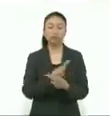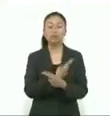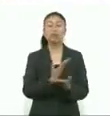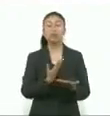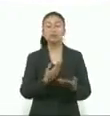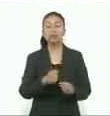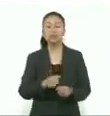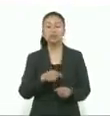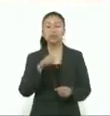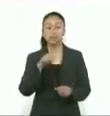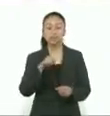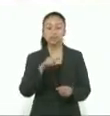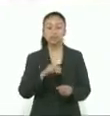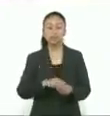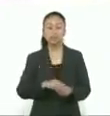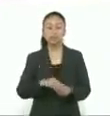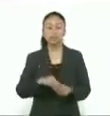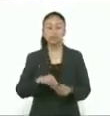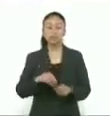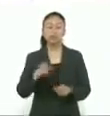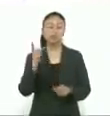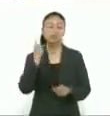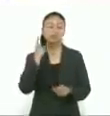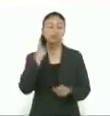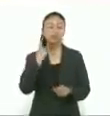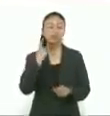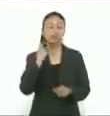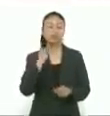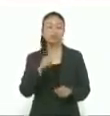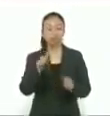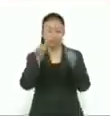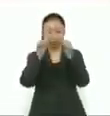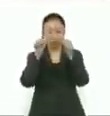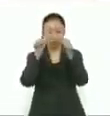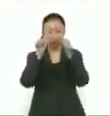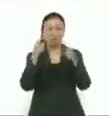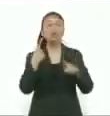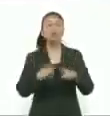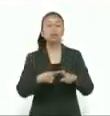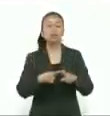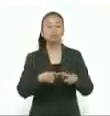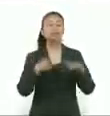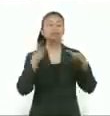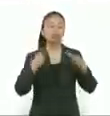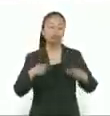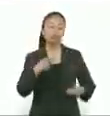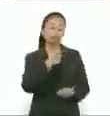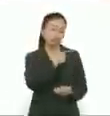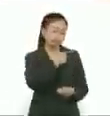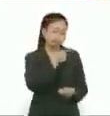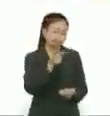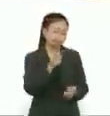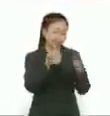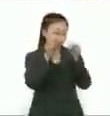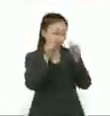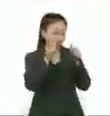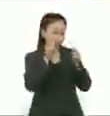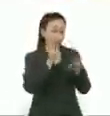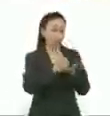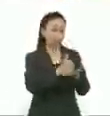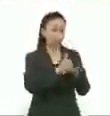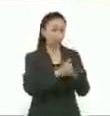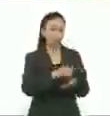de gobierno pensando en los que menos tienen. Pero no podemos olvidar jamás a